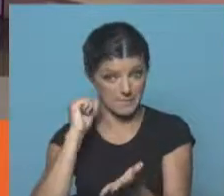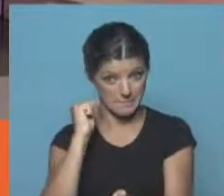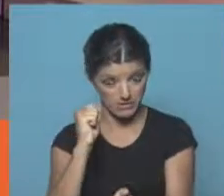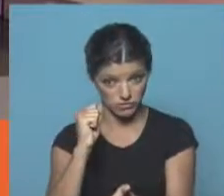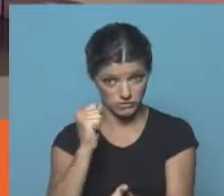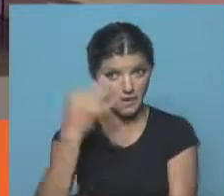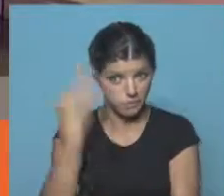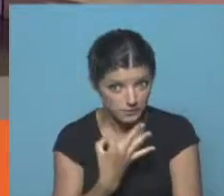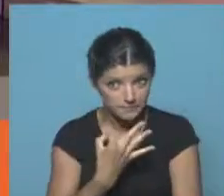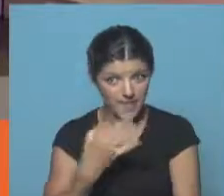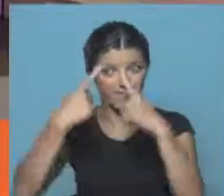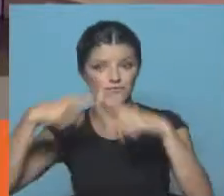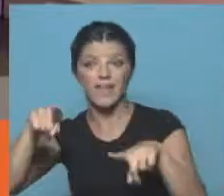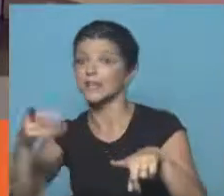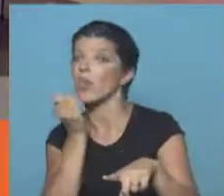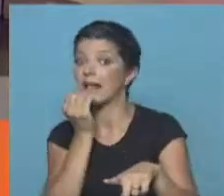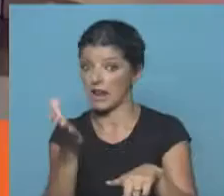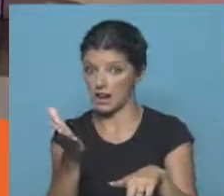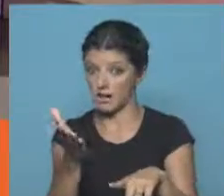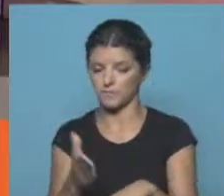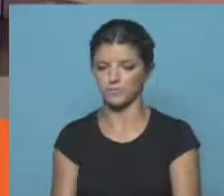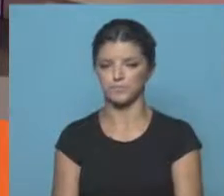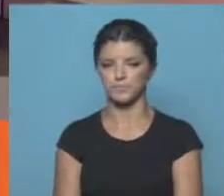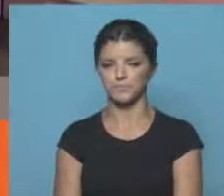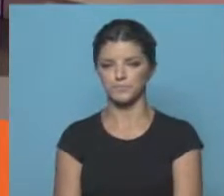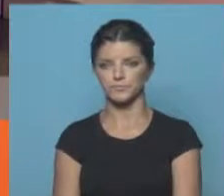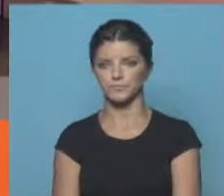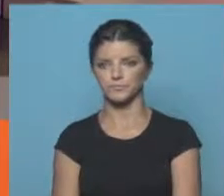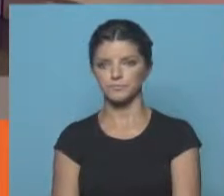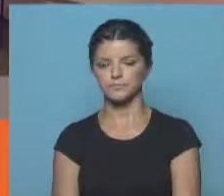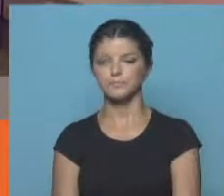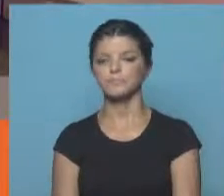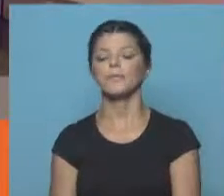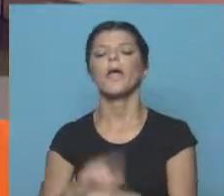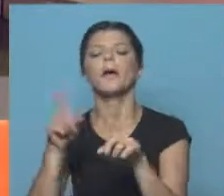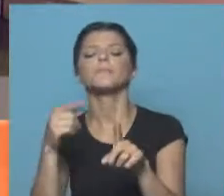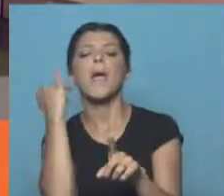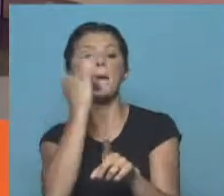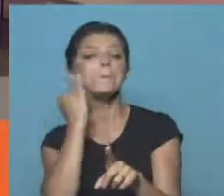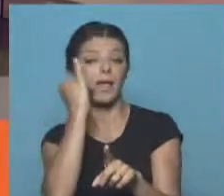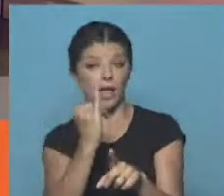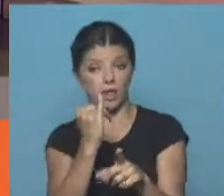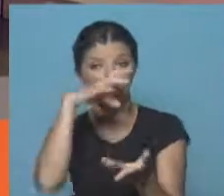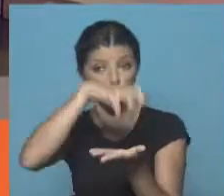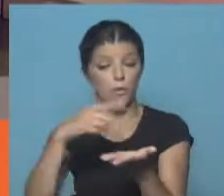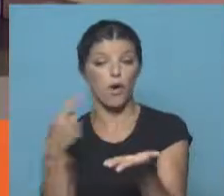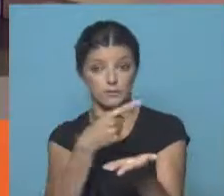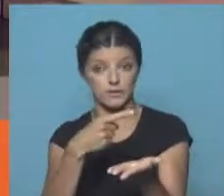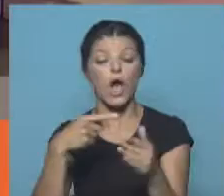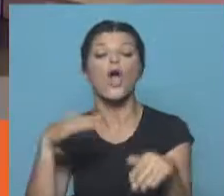2.600.000 pesos a plata de ese momento en el balón en dólares. Él, según explicó ante la Oficina Anticorrupción, en ese momento, en 2010,